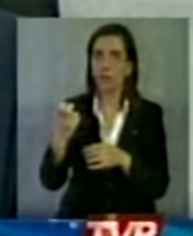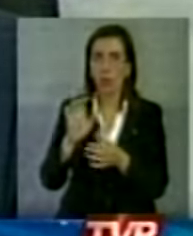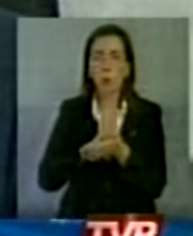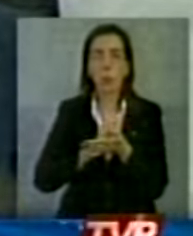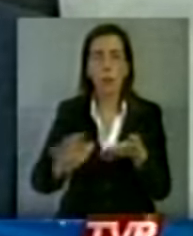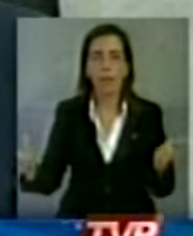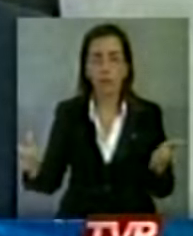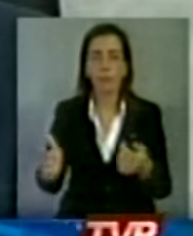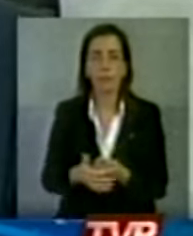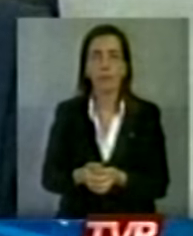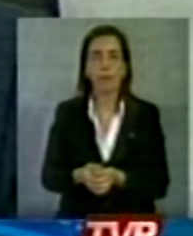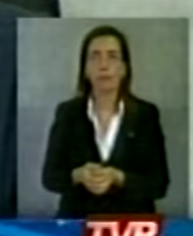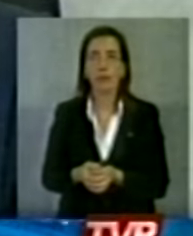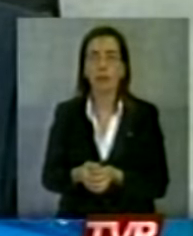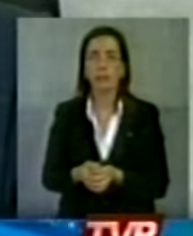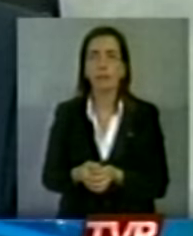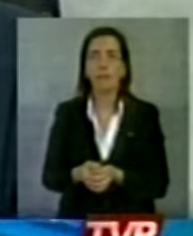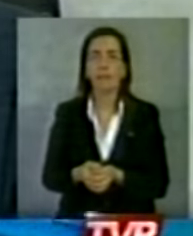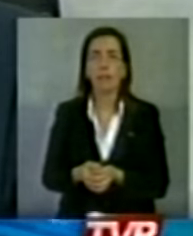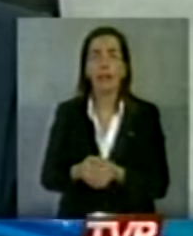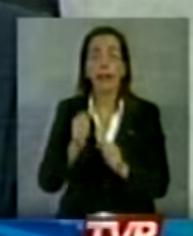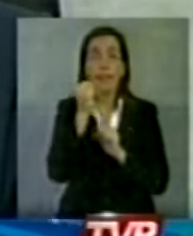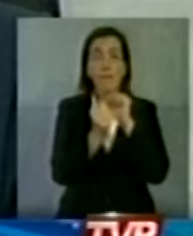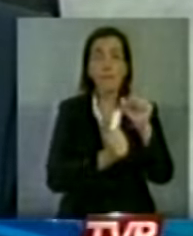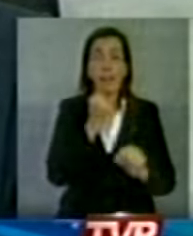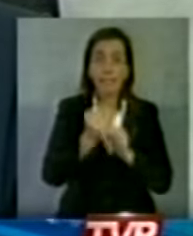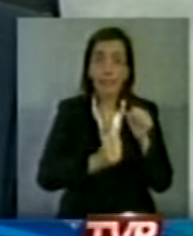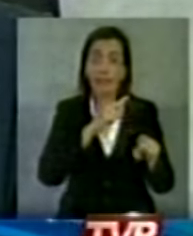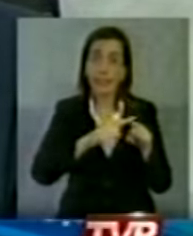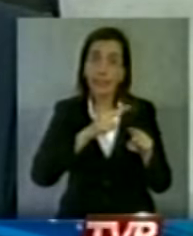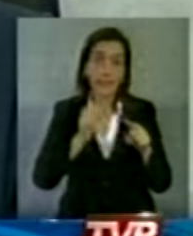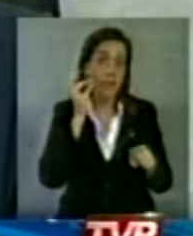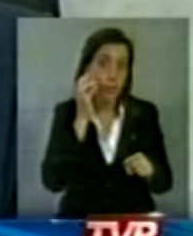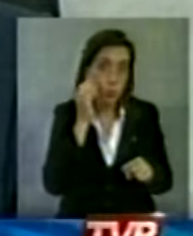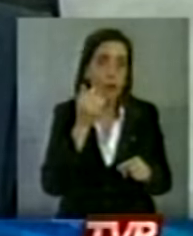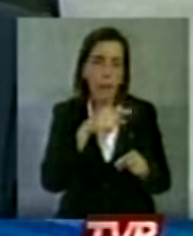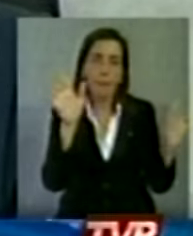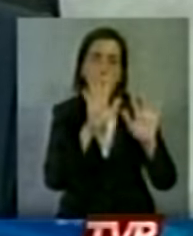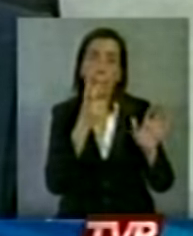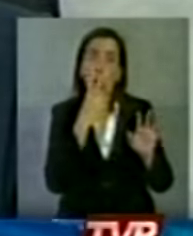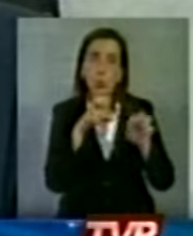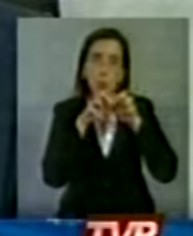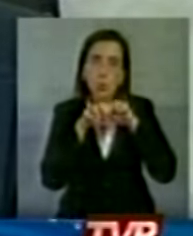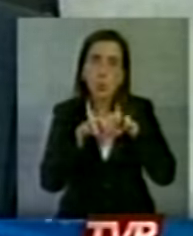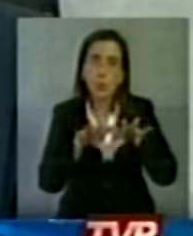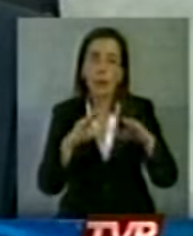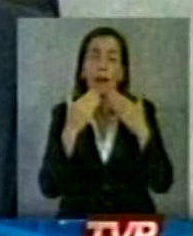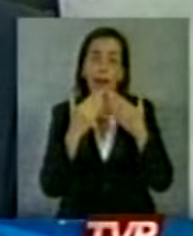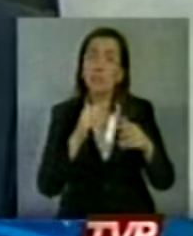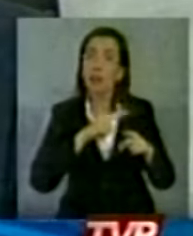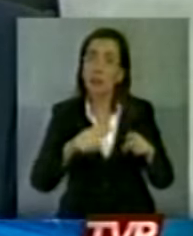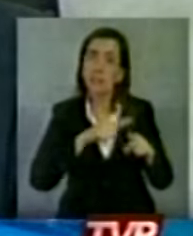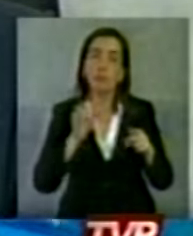azúcar. Los ingenios producen hasta el momento para uso interno, pero tenemos como